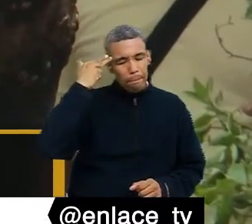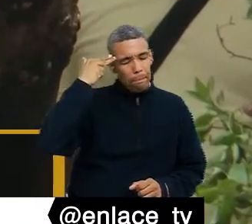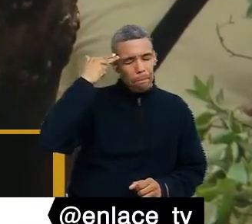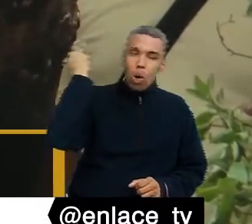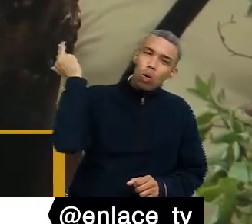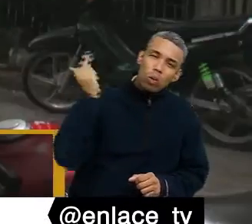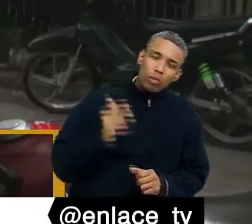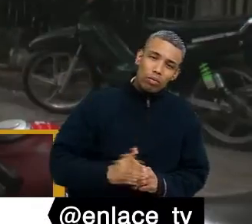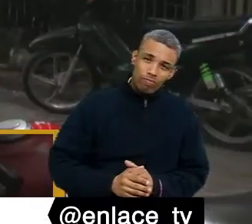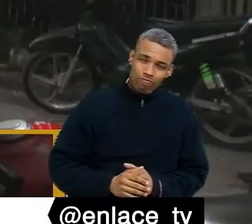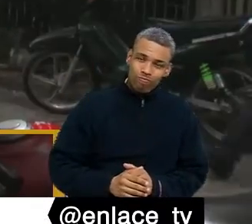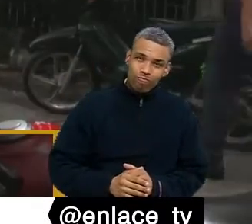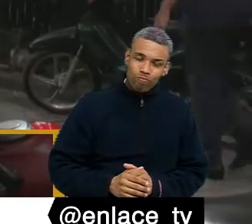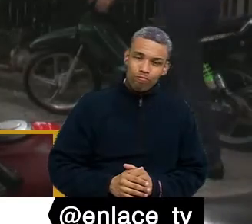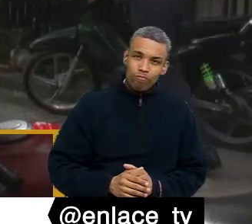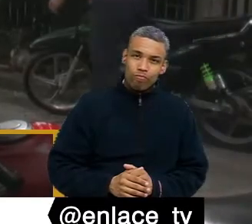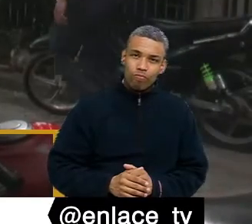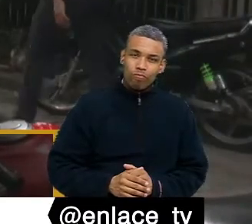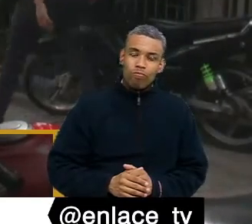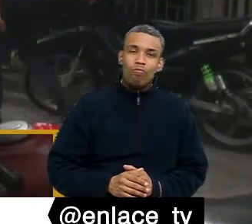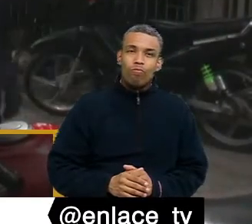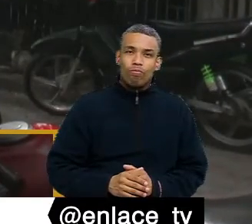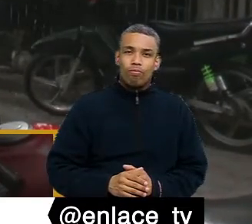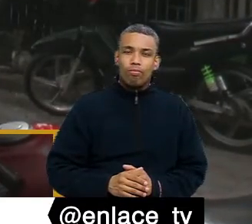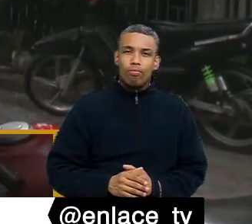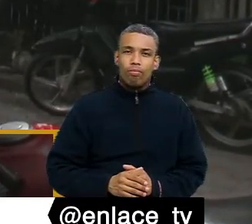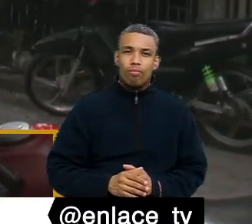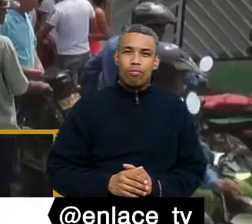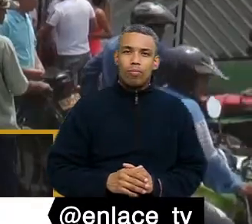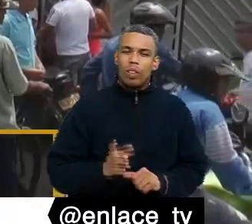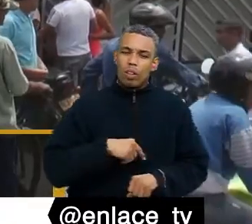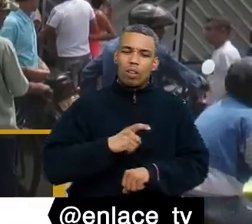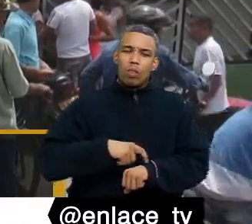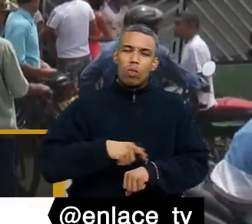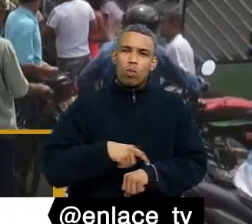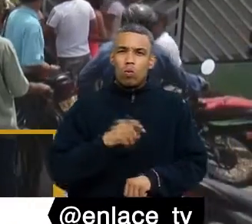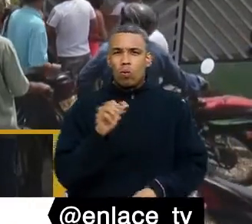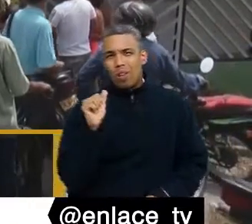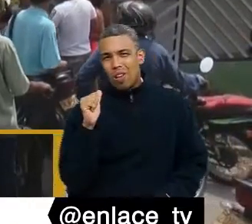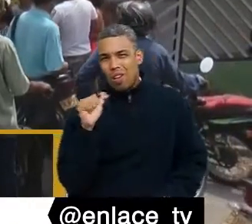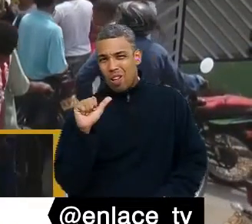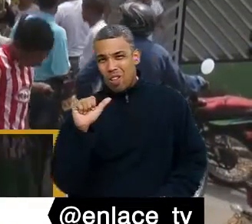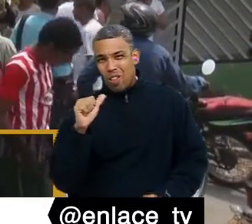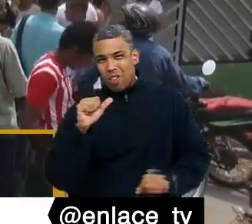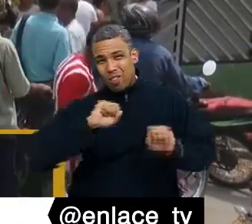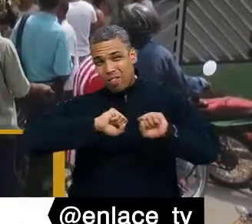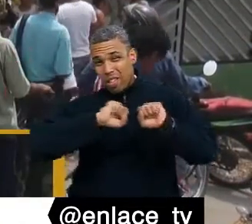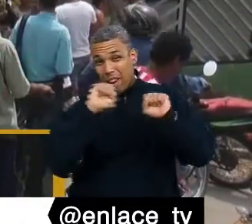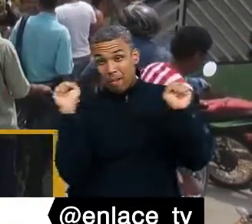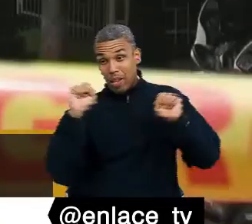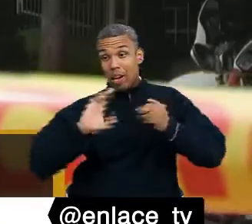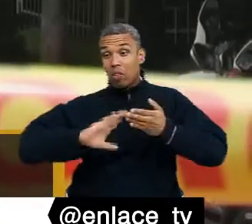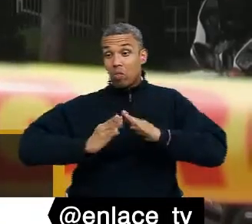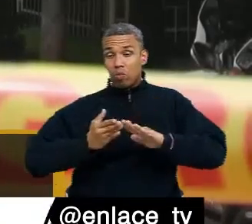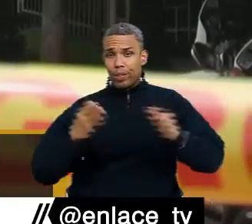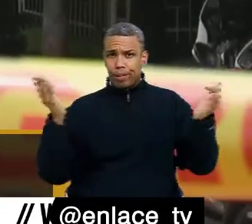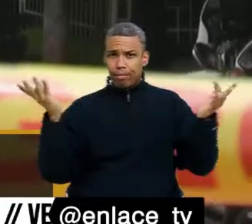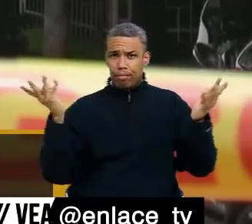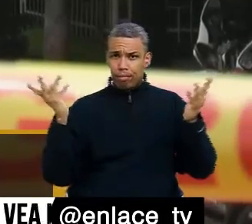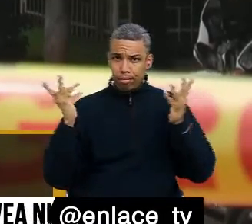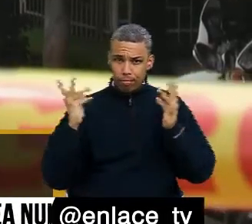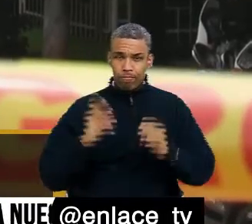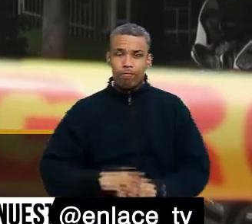de fuego, un impacto de bala en su cabeza. Hacia las 10 de la mañana es lo que nos han referenciado aquí, se ha dado este hecho